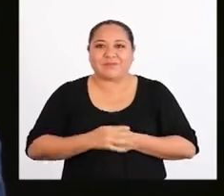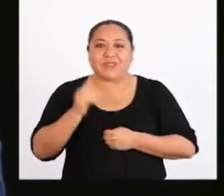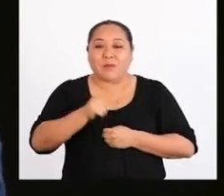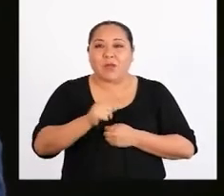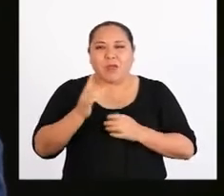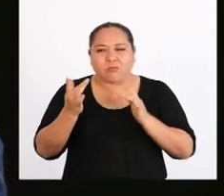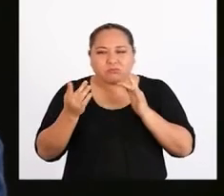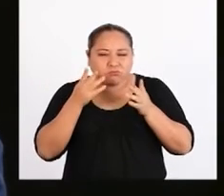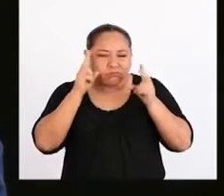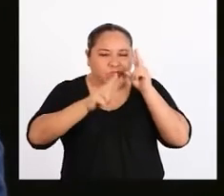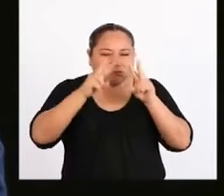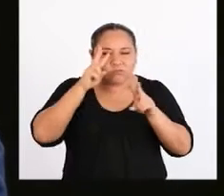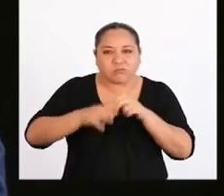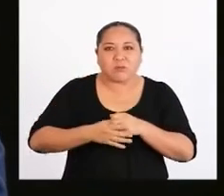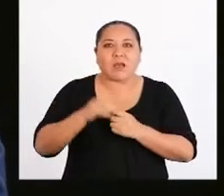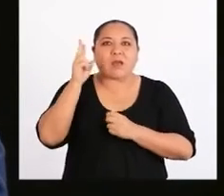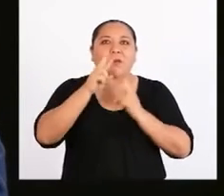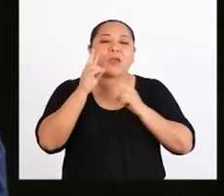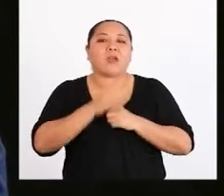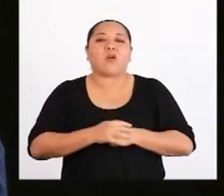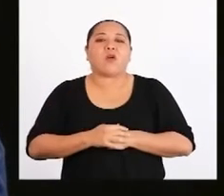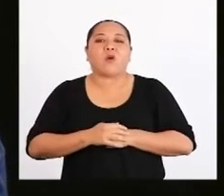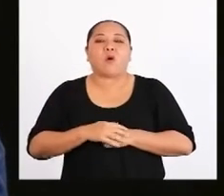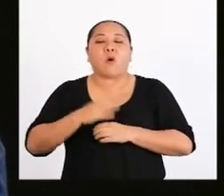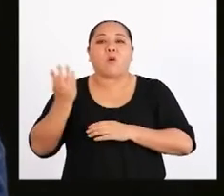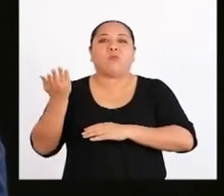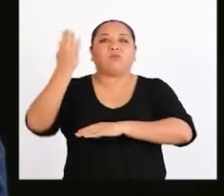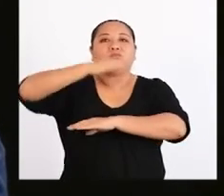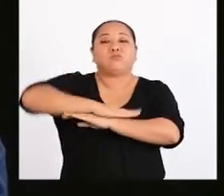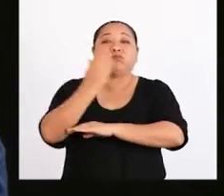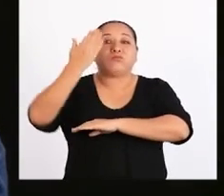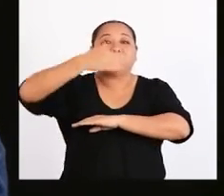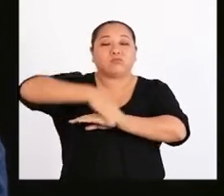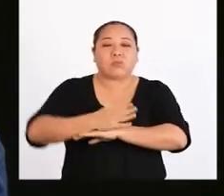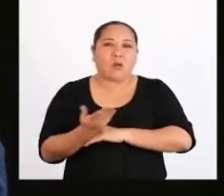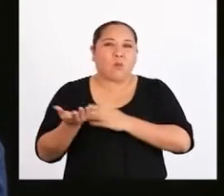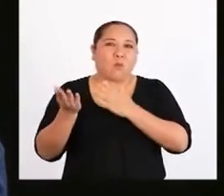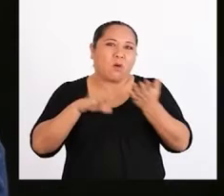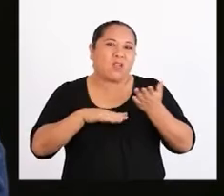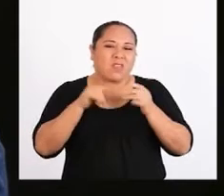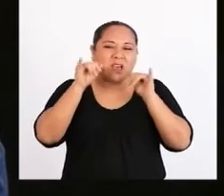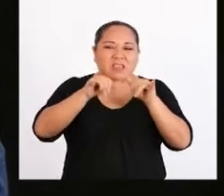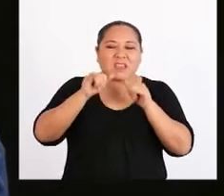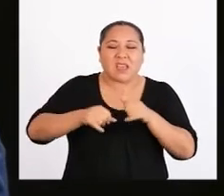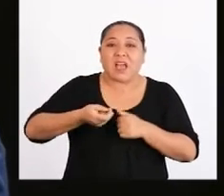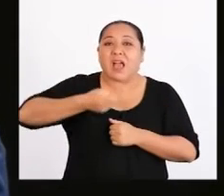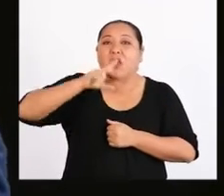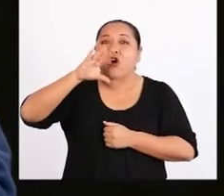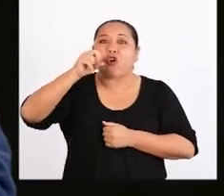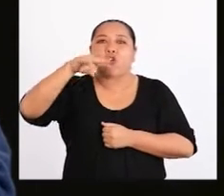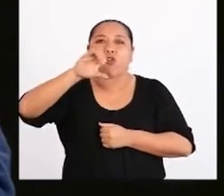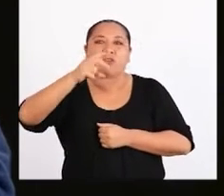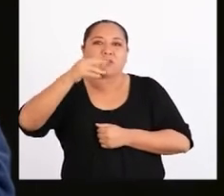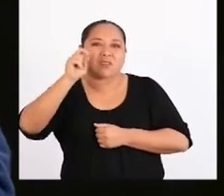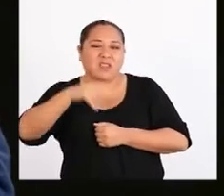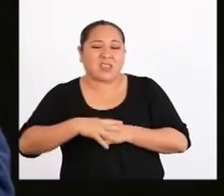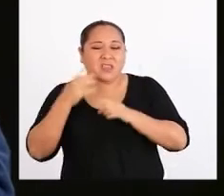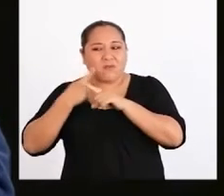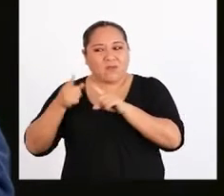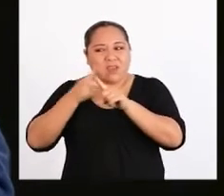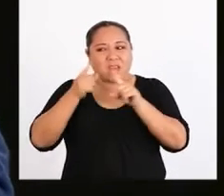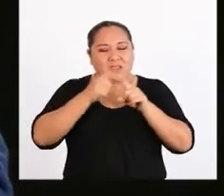Para ponerlos en contexto, se trata de una ballena muerta que ha quedado varada en las aguas de Conchán y las